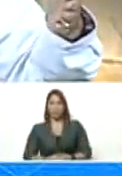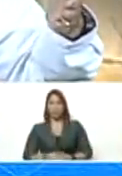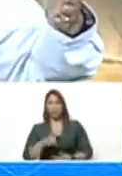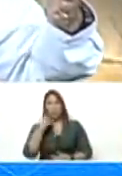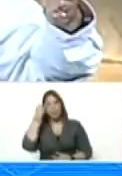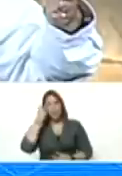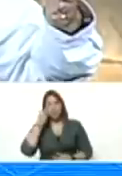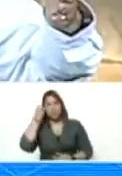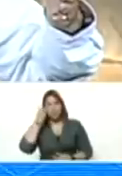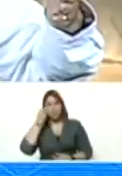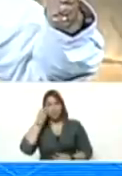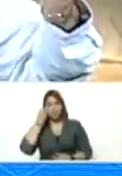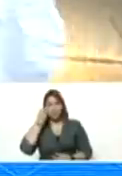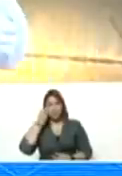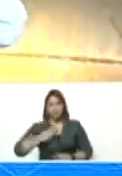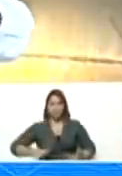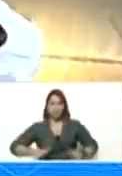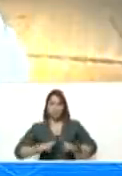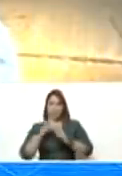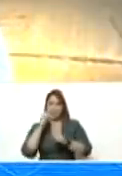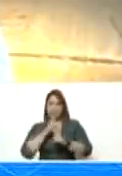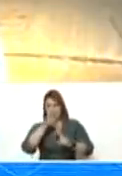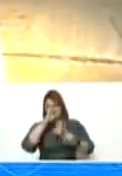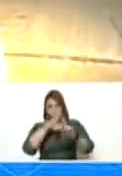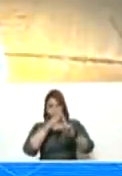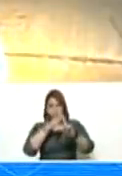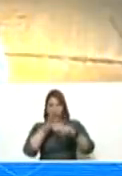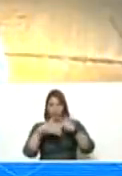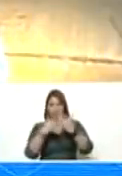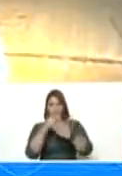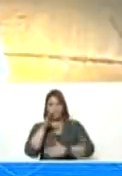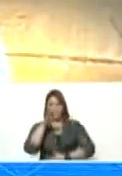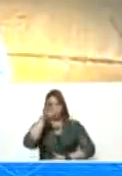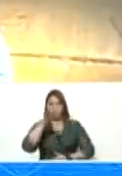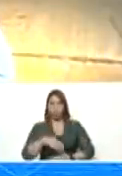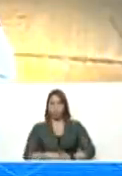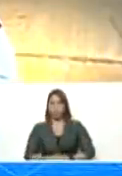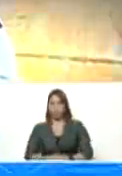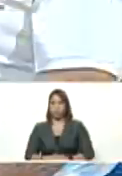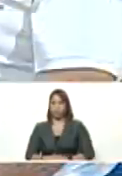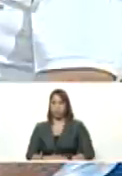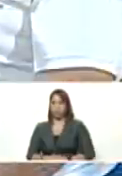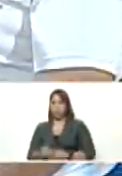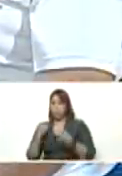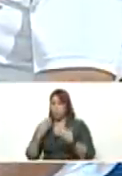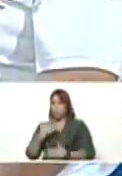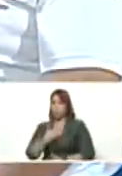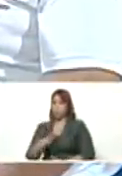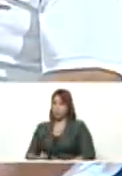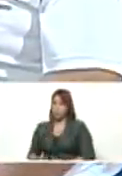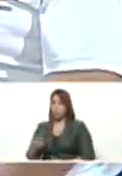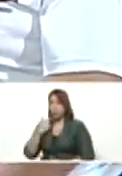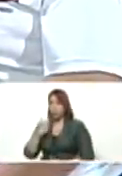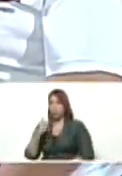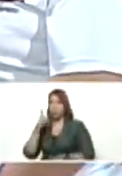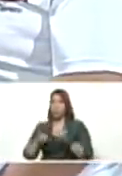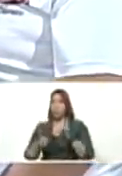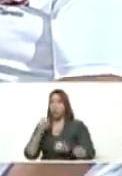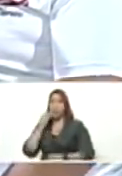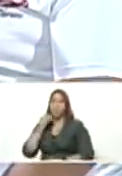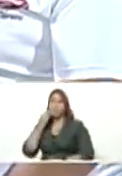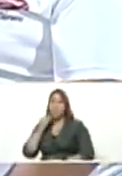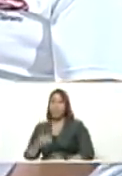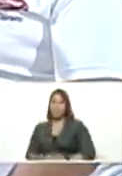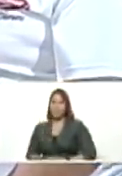crees que este encuentro debe apuntalar hacia el futuro, Nubifred? Bueno, mi presidente, yo le voy a decir algo. Ha sido una